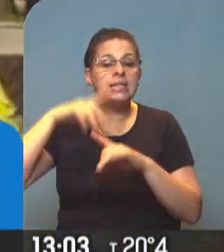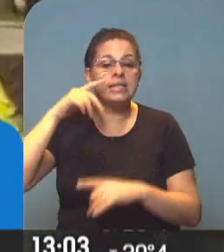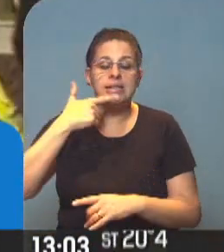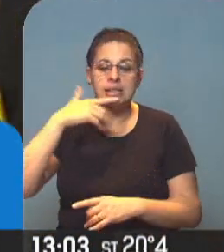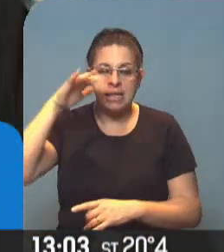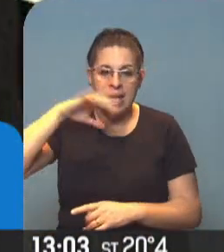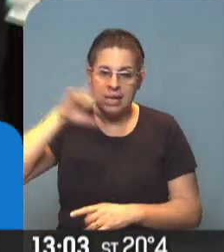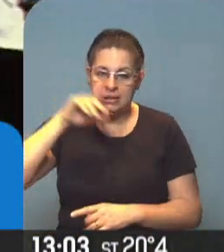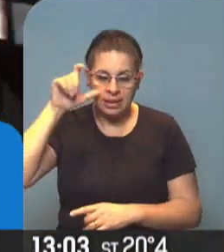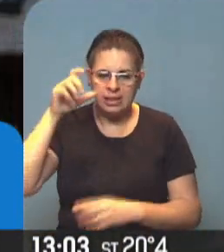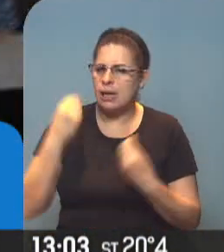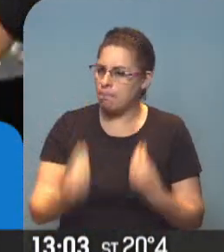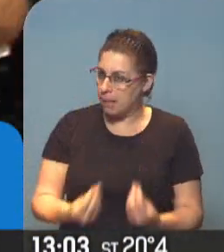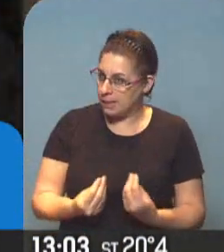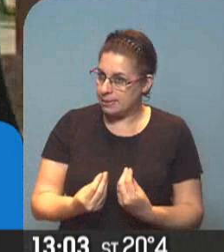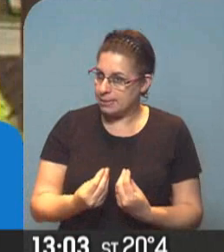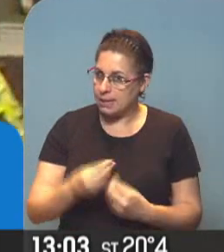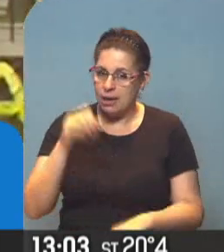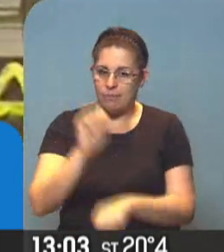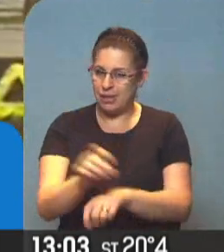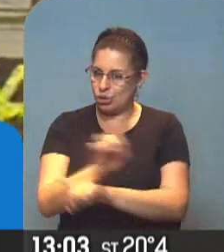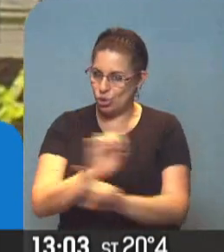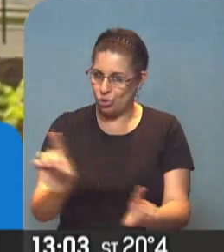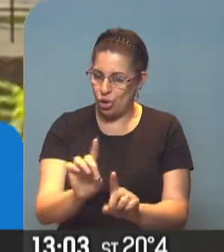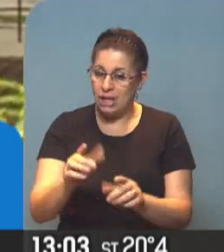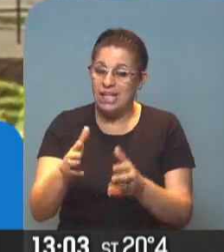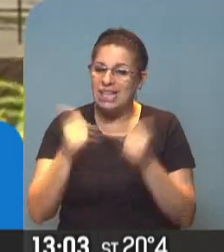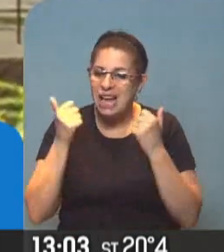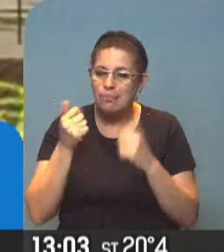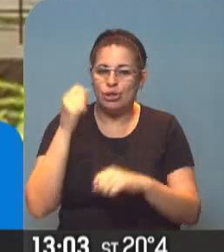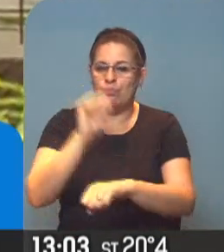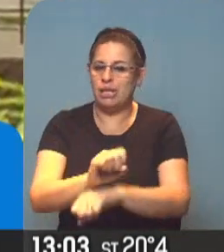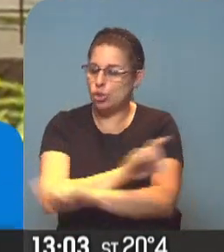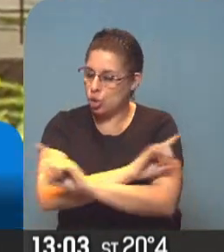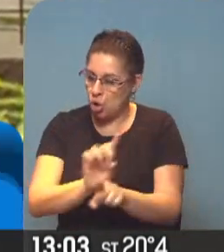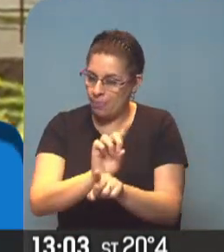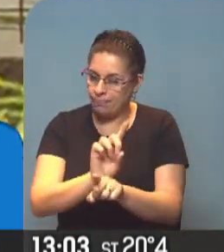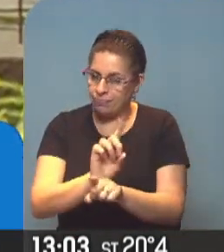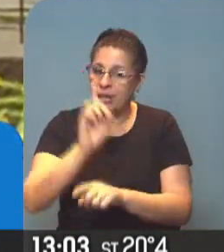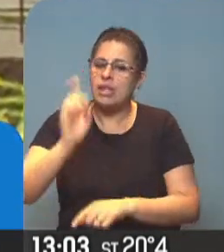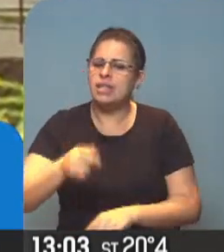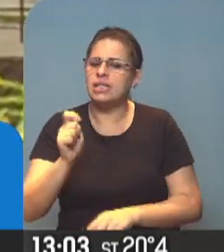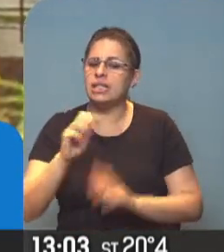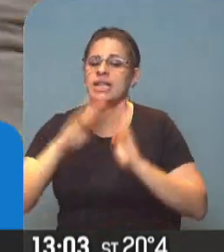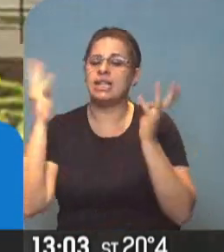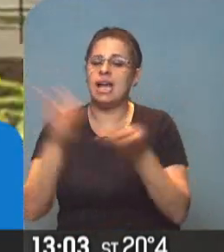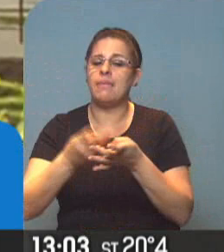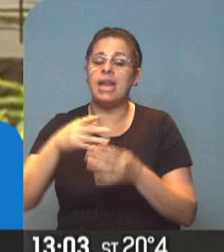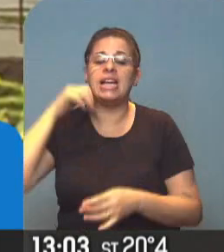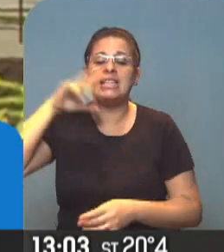pero qué pasa no va a ir a prisión inmediatamente esto lo va a decidir la cámara de casación